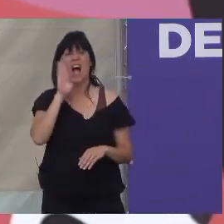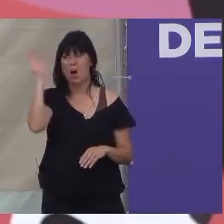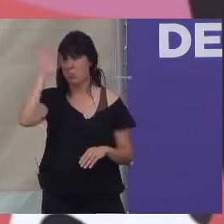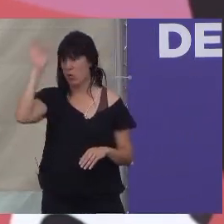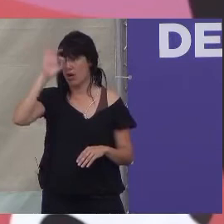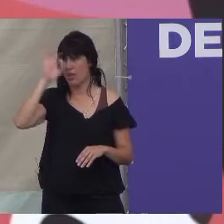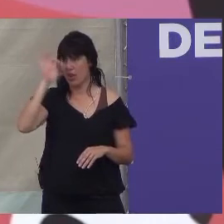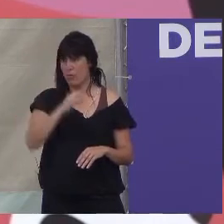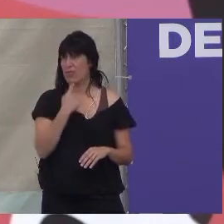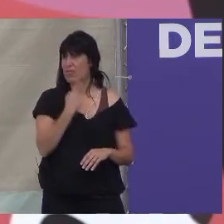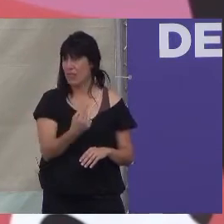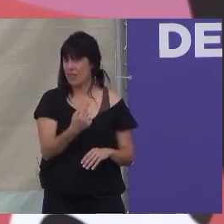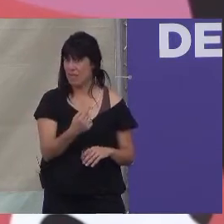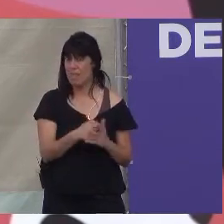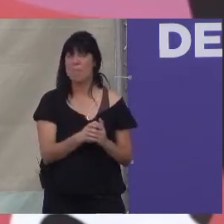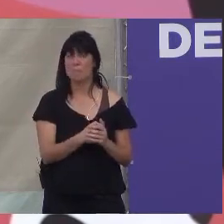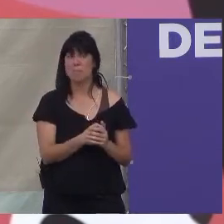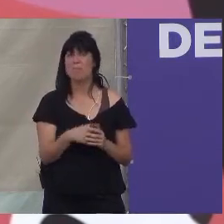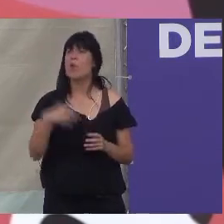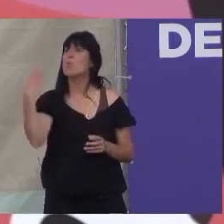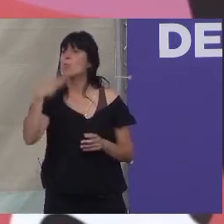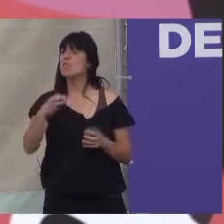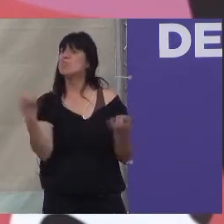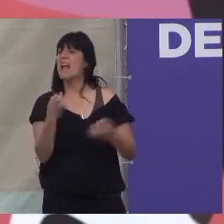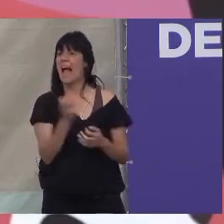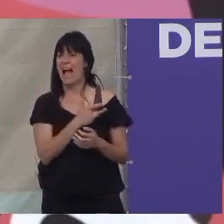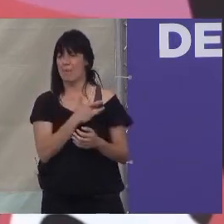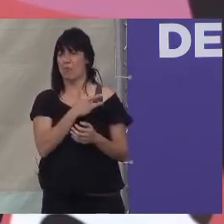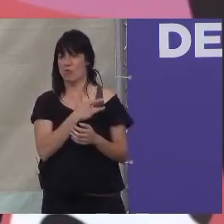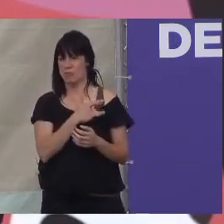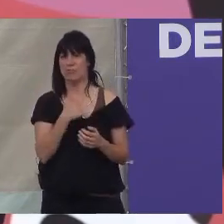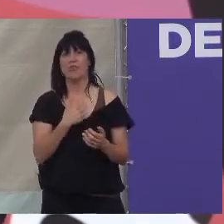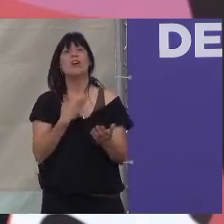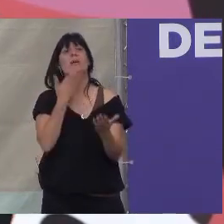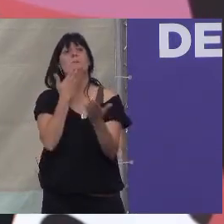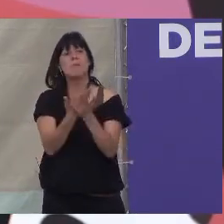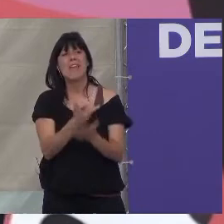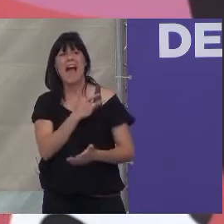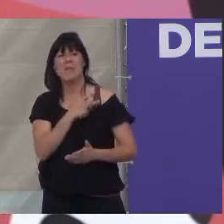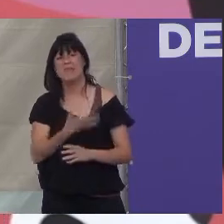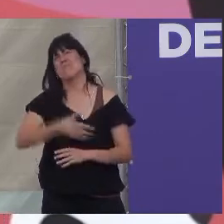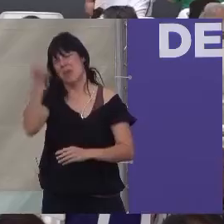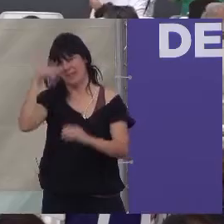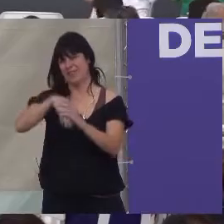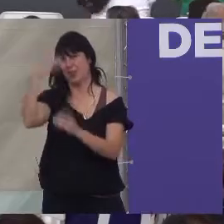Monedero, Podemos es amor. Me gustaría pedir más amor en Podemos. Gracias.